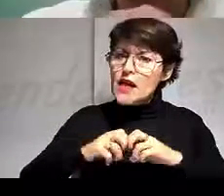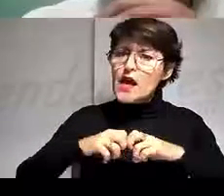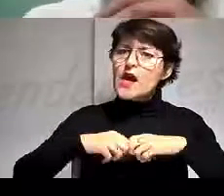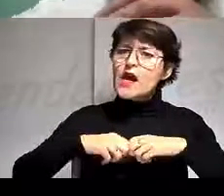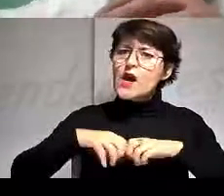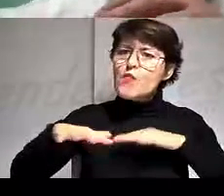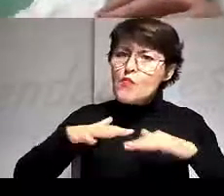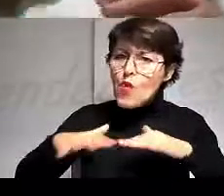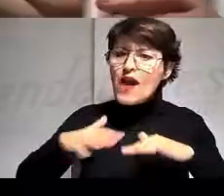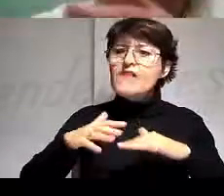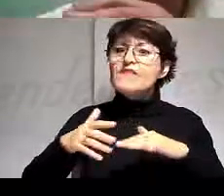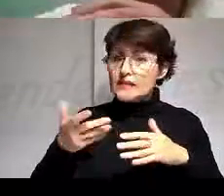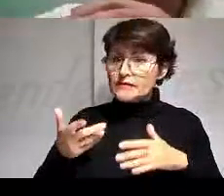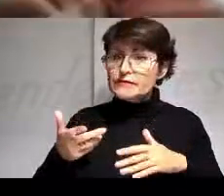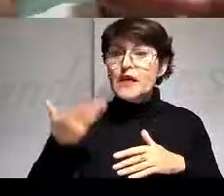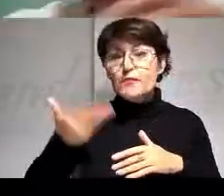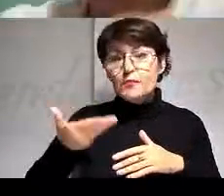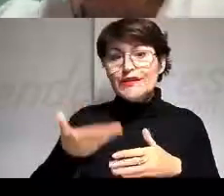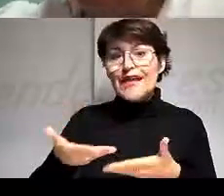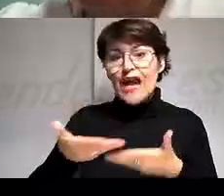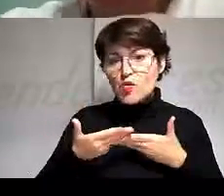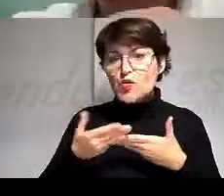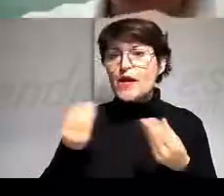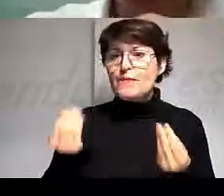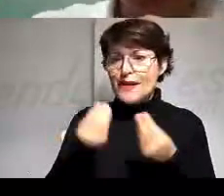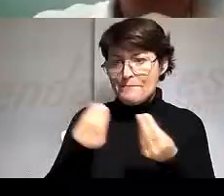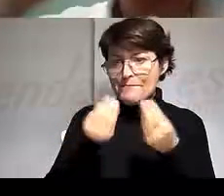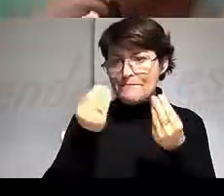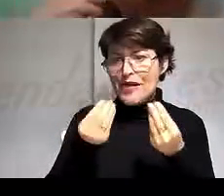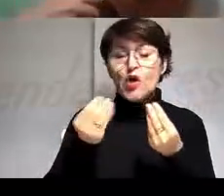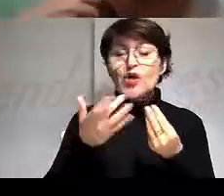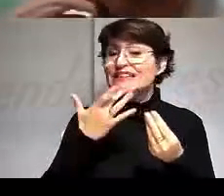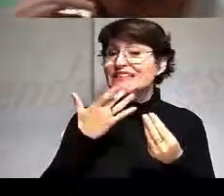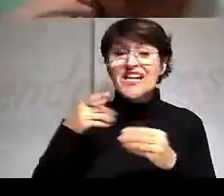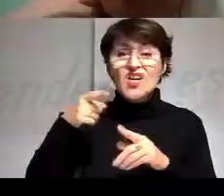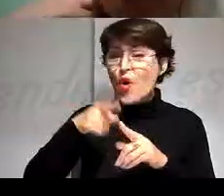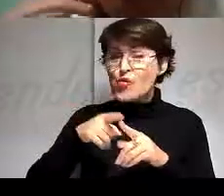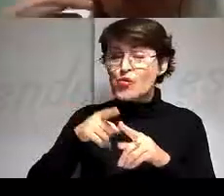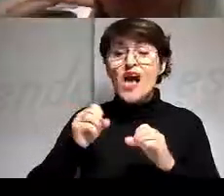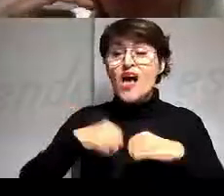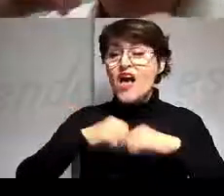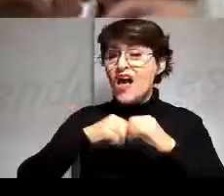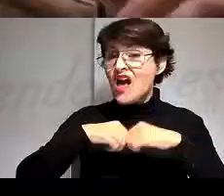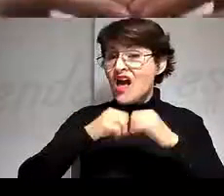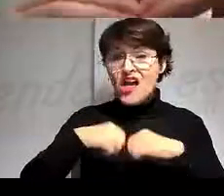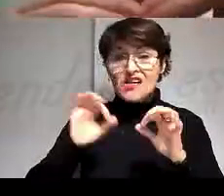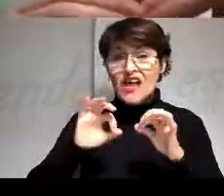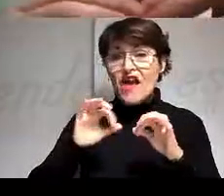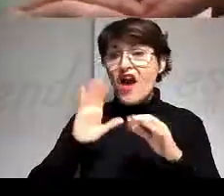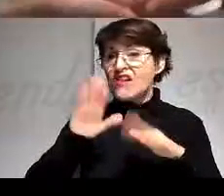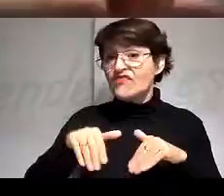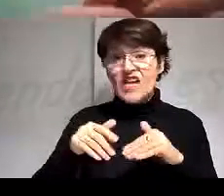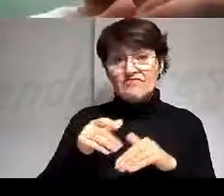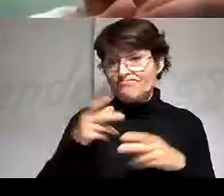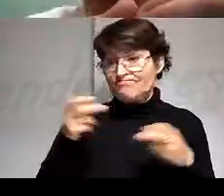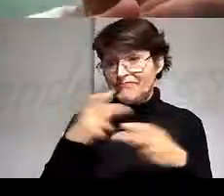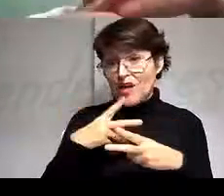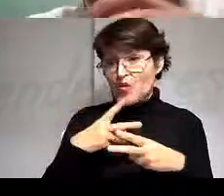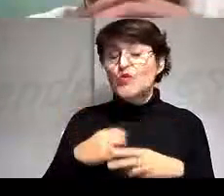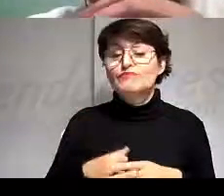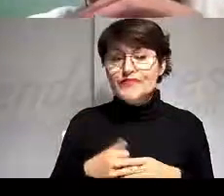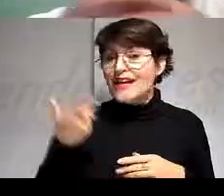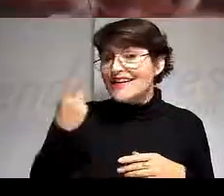nos ayuden nuestros hijos, o ayudemos nosotros a nuestros padres a moverla pasivamente, conseguimos que se forme